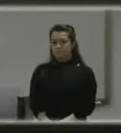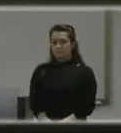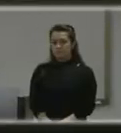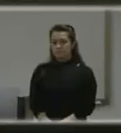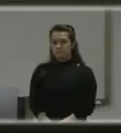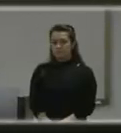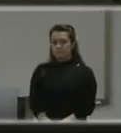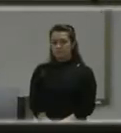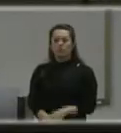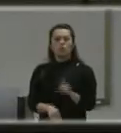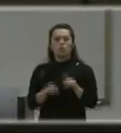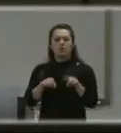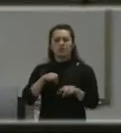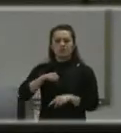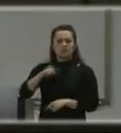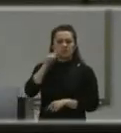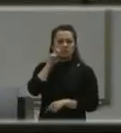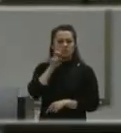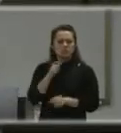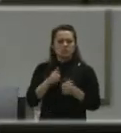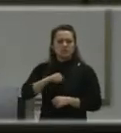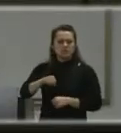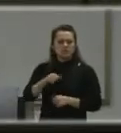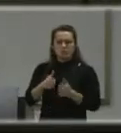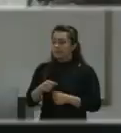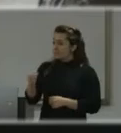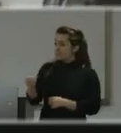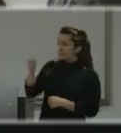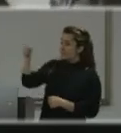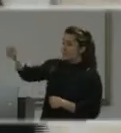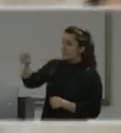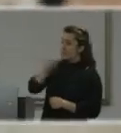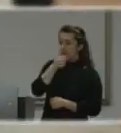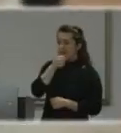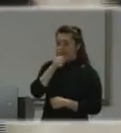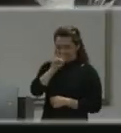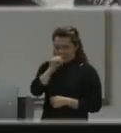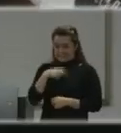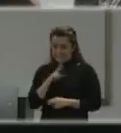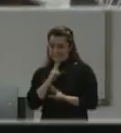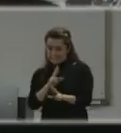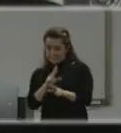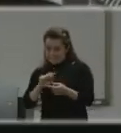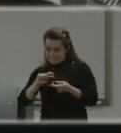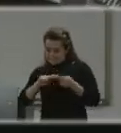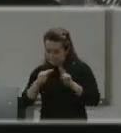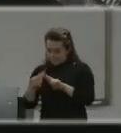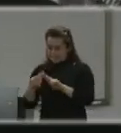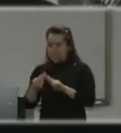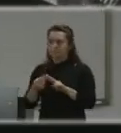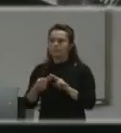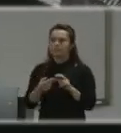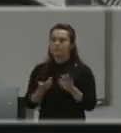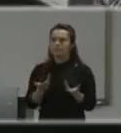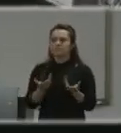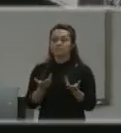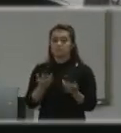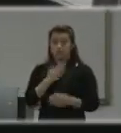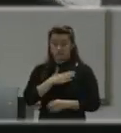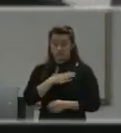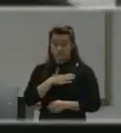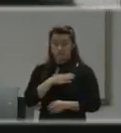¿Cuáles son algunos derechos sexuales? Bueno, hay una cosa que quiero decir con relación a eso y completando lo que dice Graciela, y es que cuando